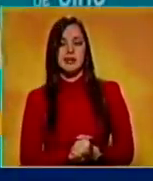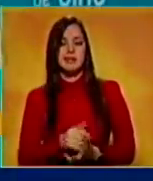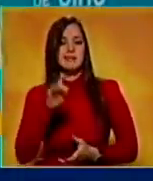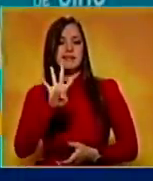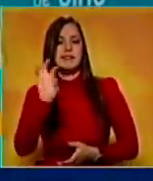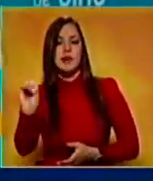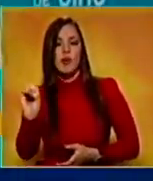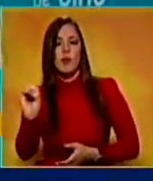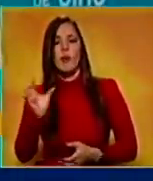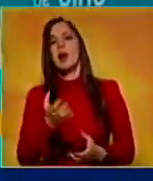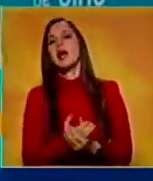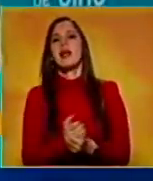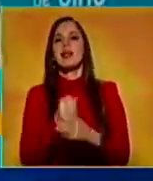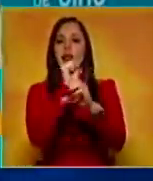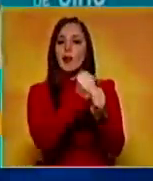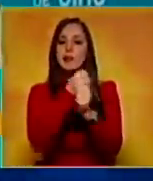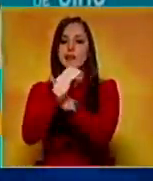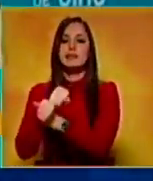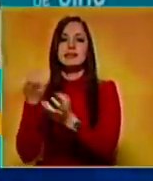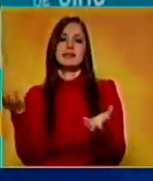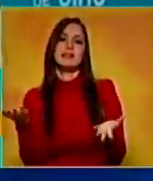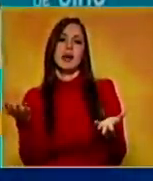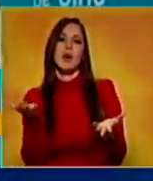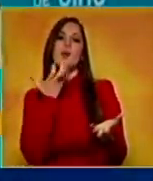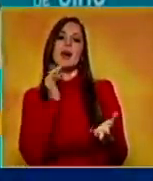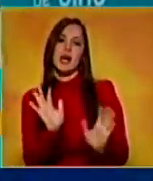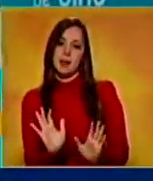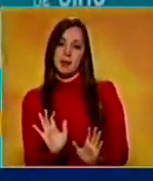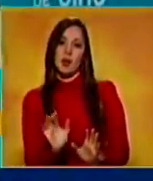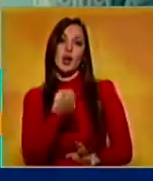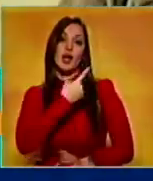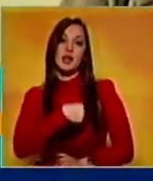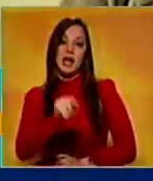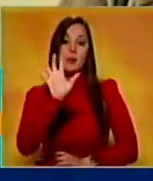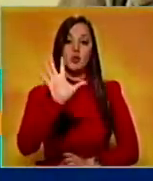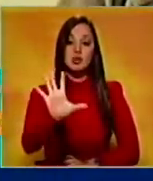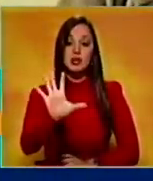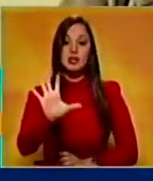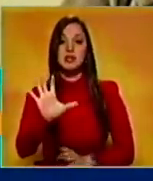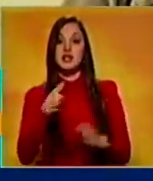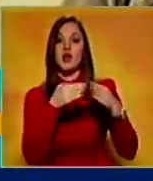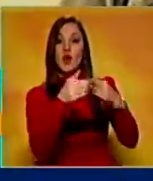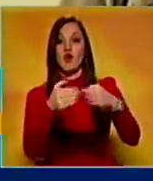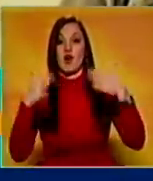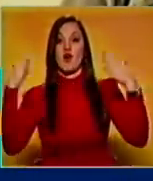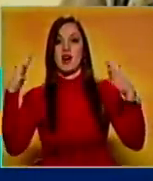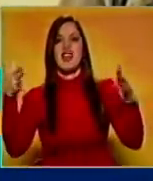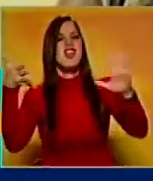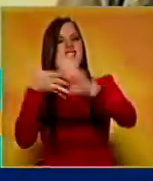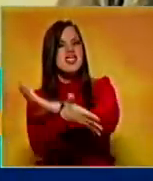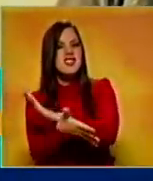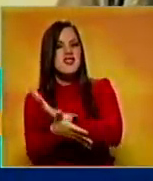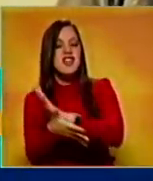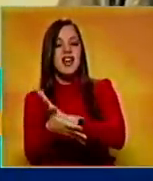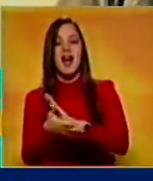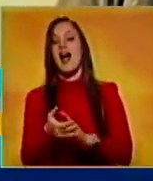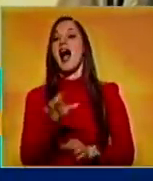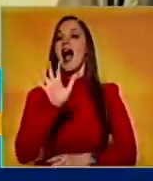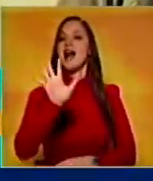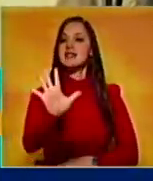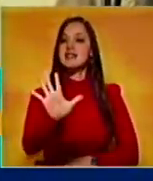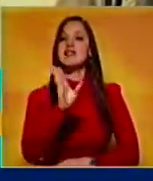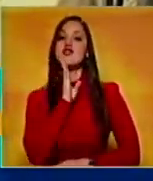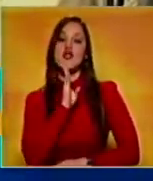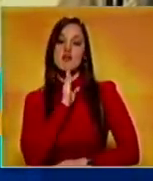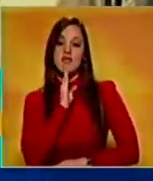40 chalanas, tengamos 5 buques insignia. El jefe de Estado señaló que estos 5 bancos se